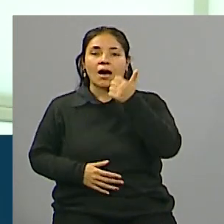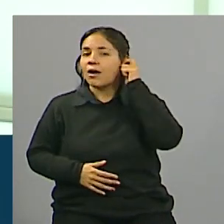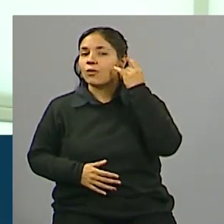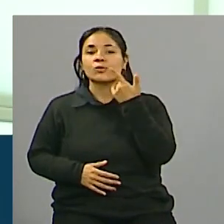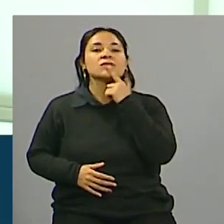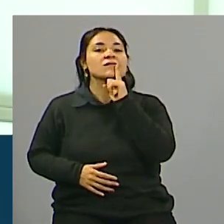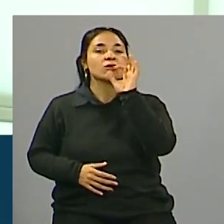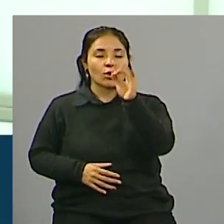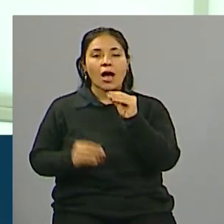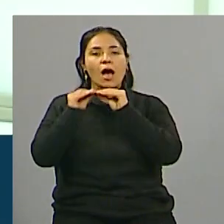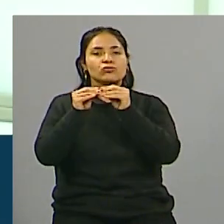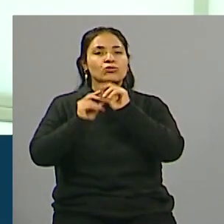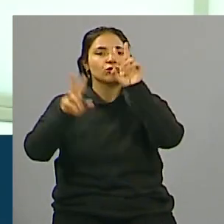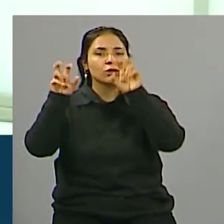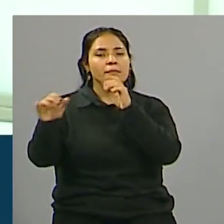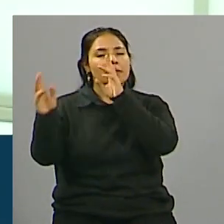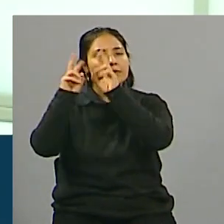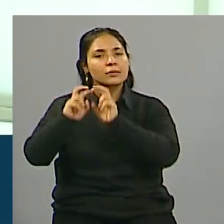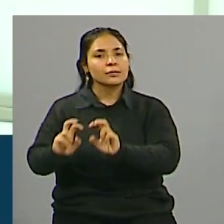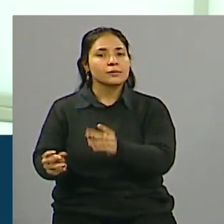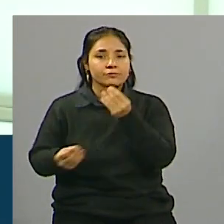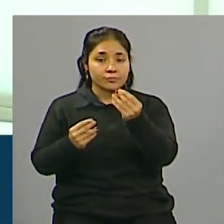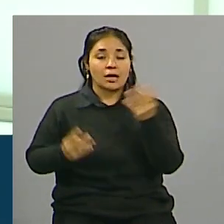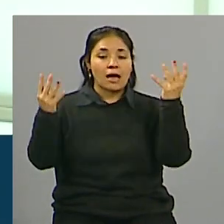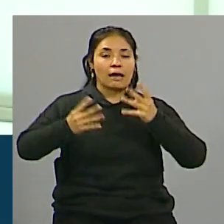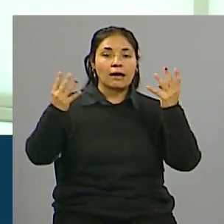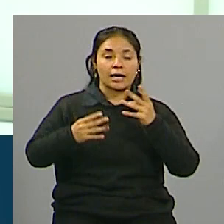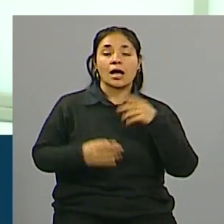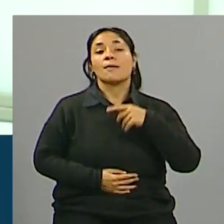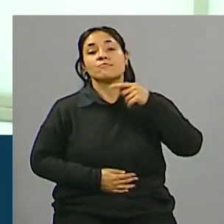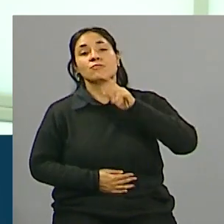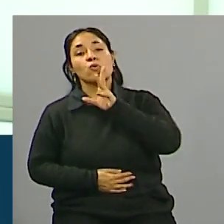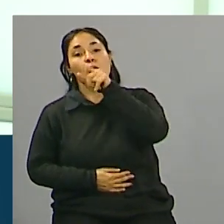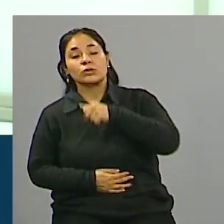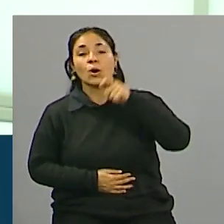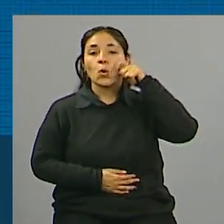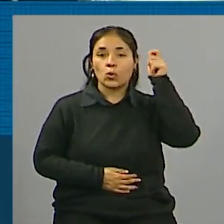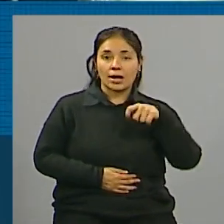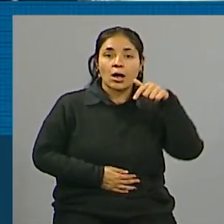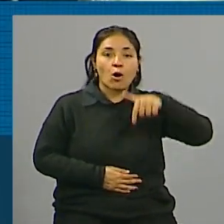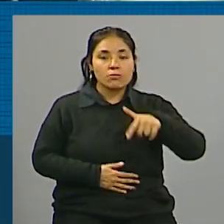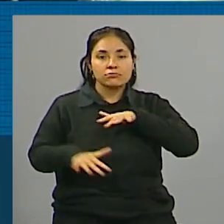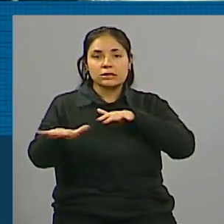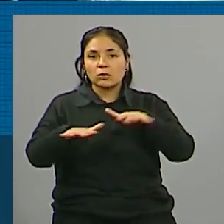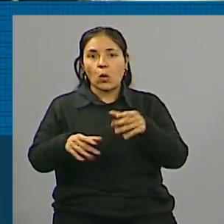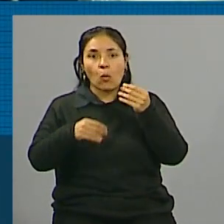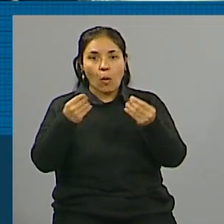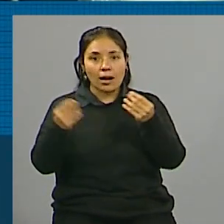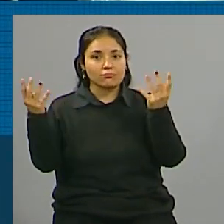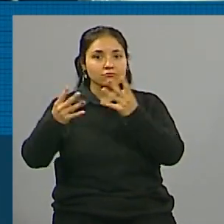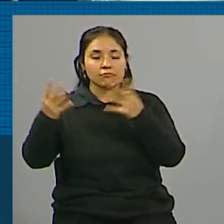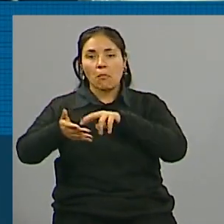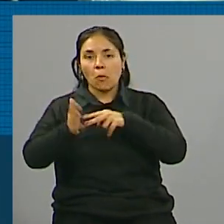analista internacional, que bueno, nos sigue un poco haciendo este análisis de la situación que hoy se vive en este